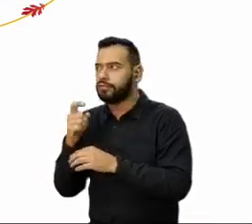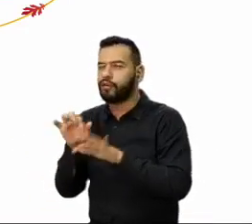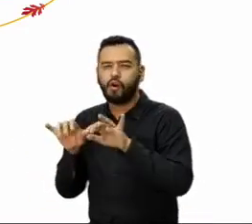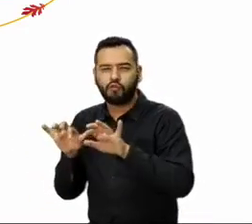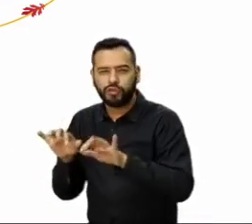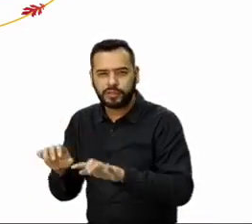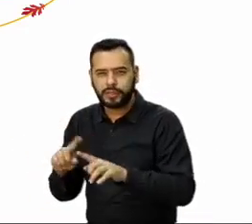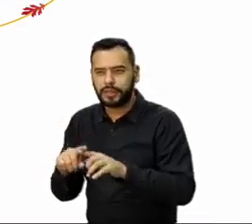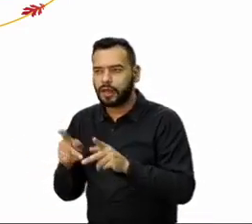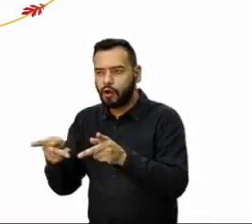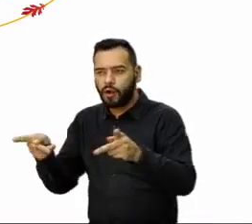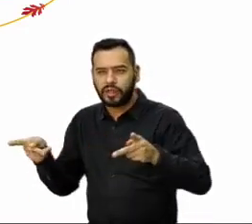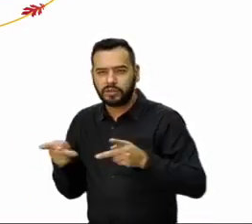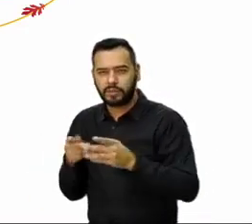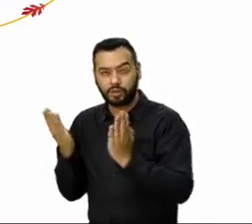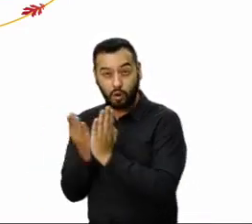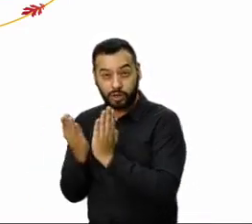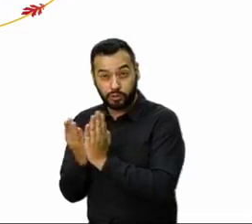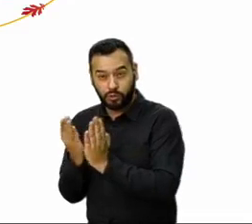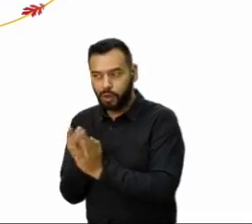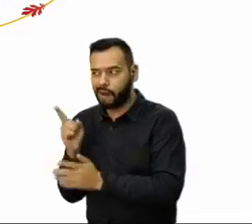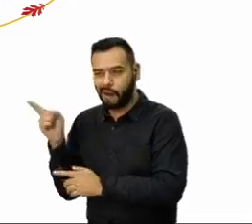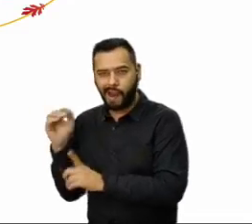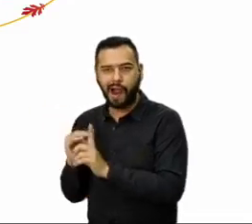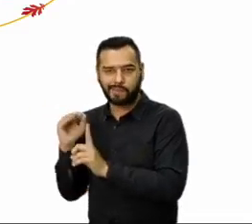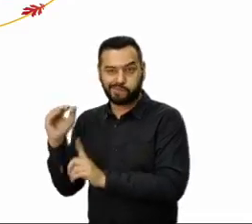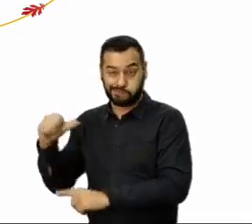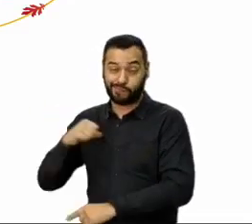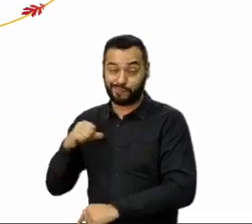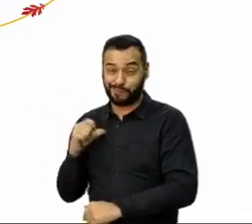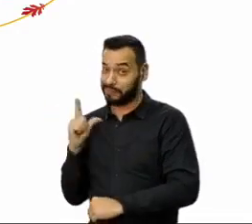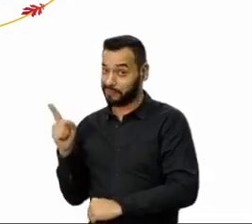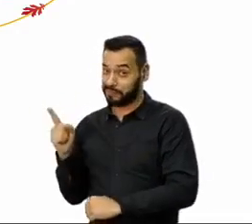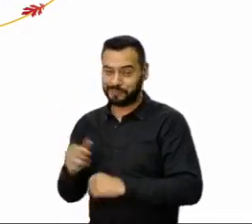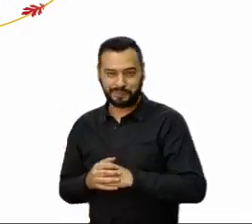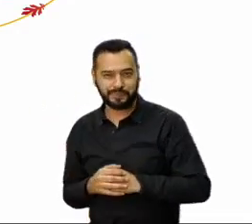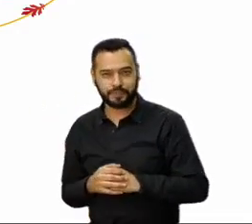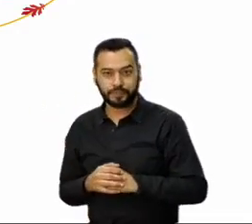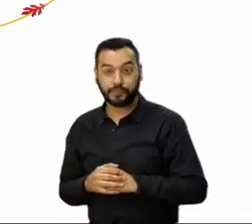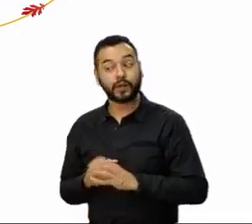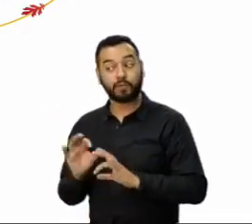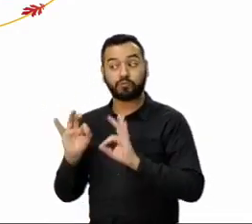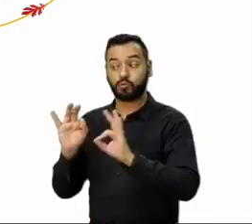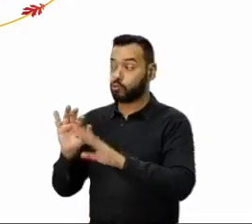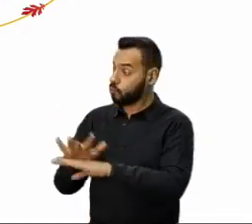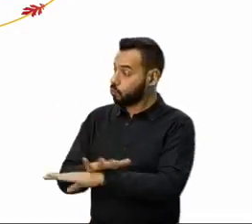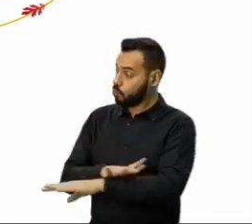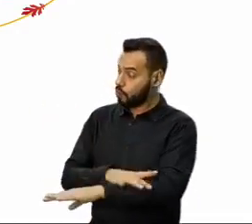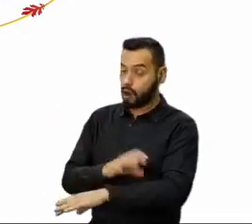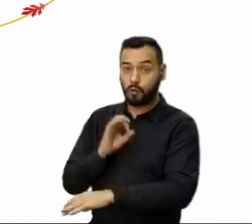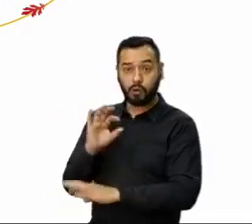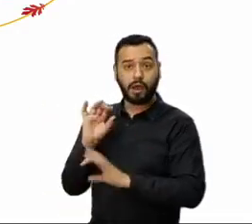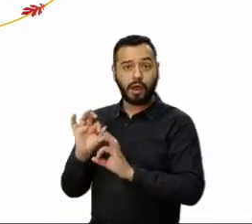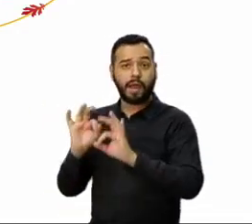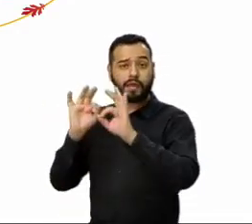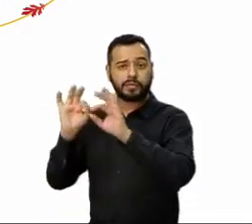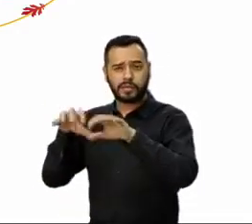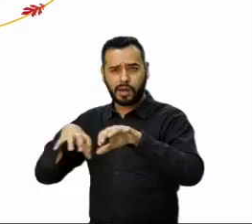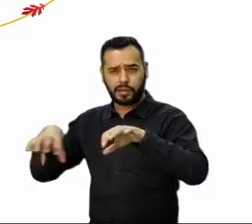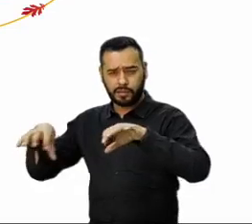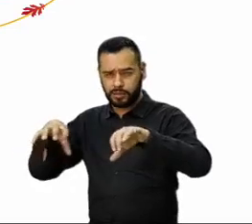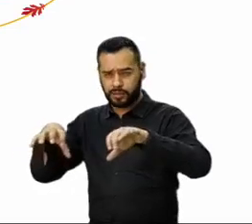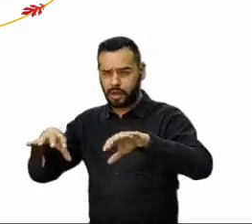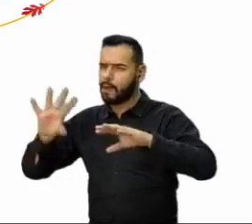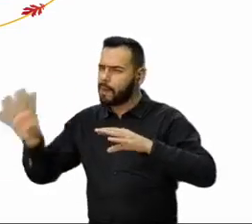un espacio para estudiar en este apartamento lo vamos a encontrar pero de verdad está excelente esta distribución